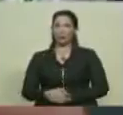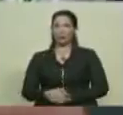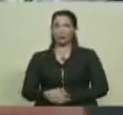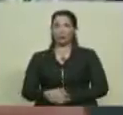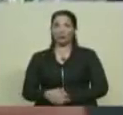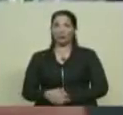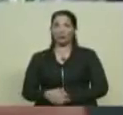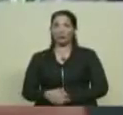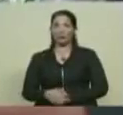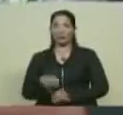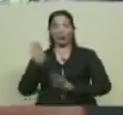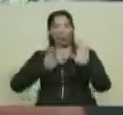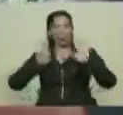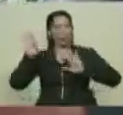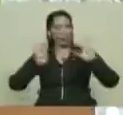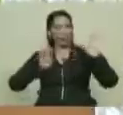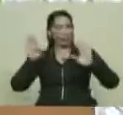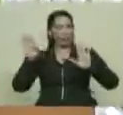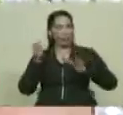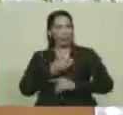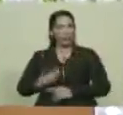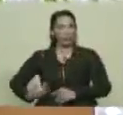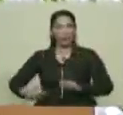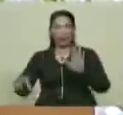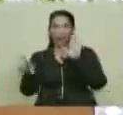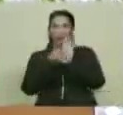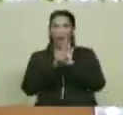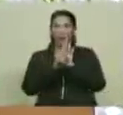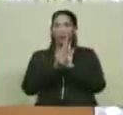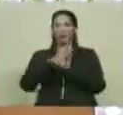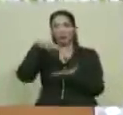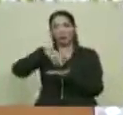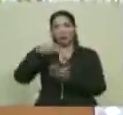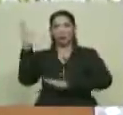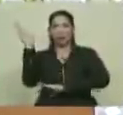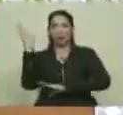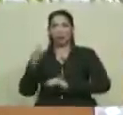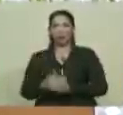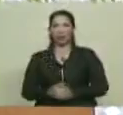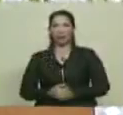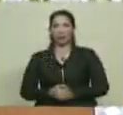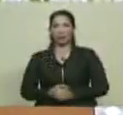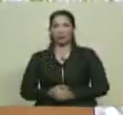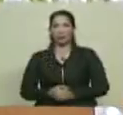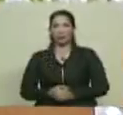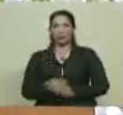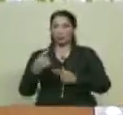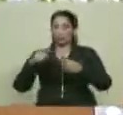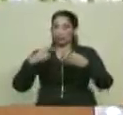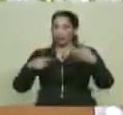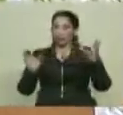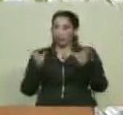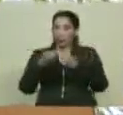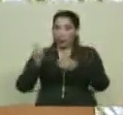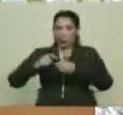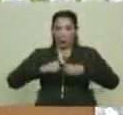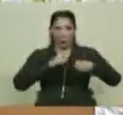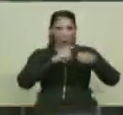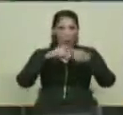Ciudadano diputado Yanis Agüero, presidente del Consejo Legislativo del Estado Lara y demás miembros del Consejo Legislativo.